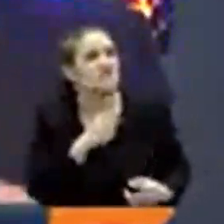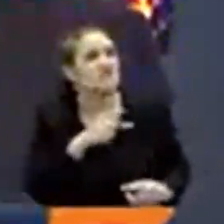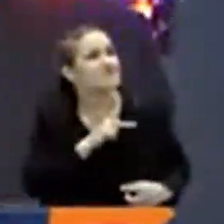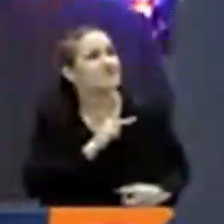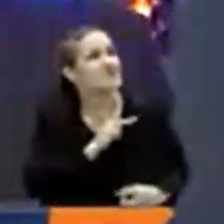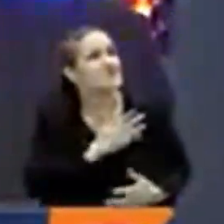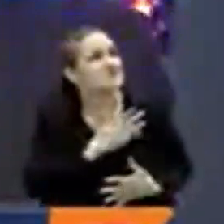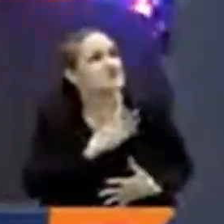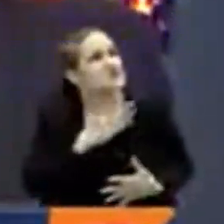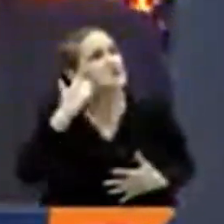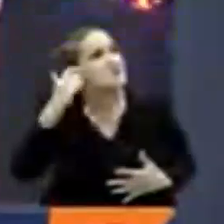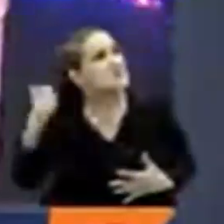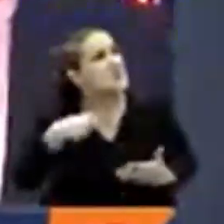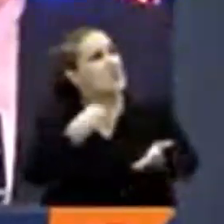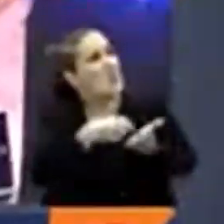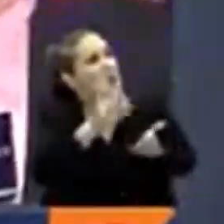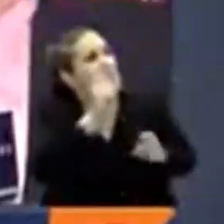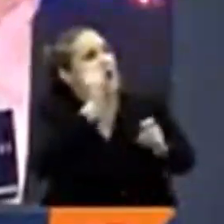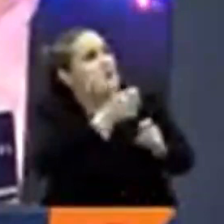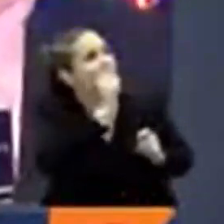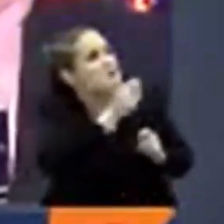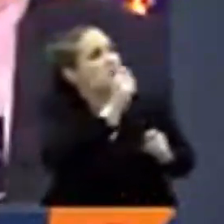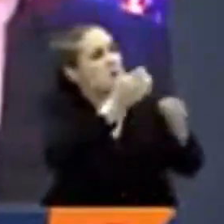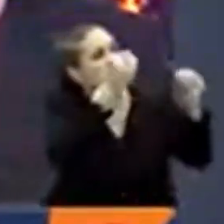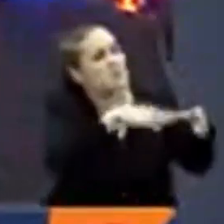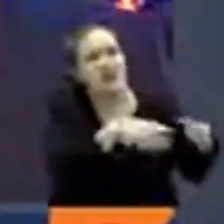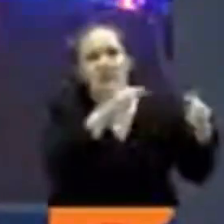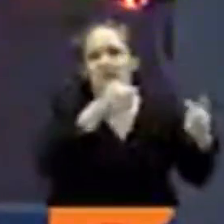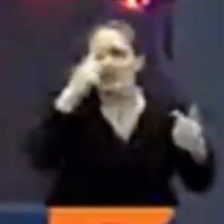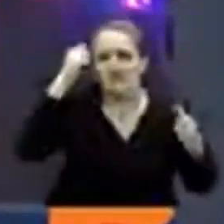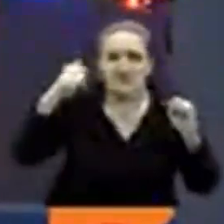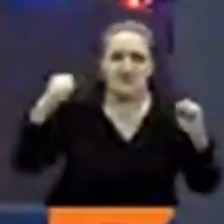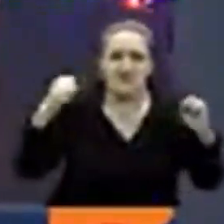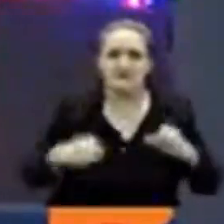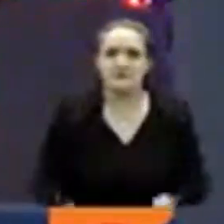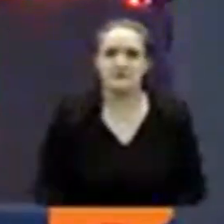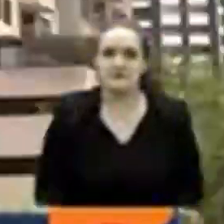y de muchos sueños que se inscribieron en este edificio que fue implosionado.